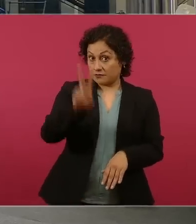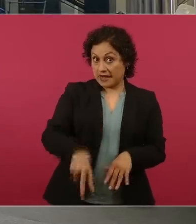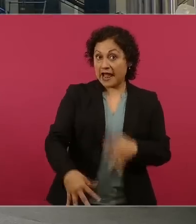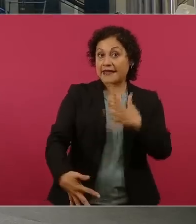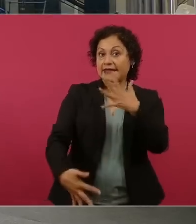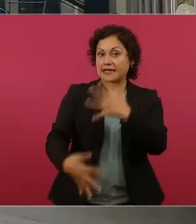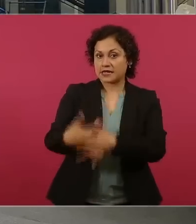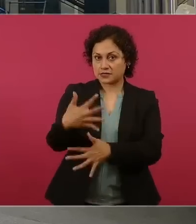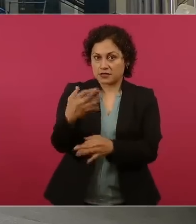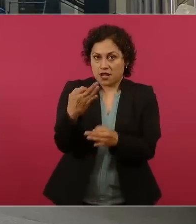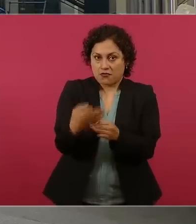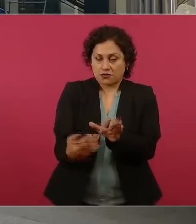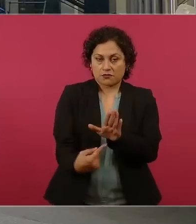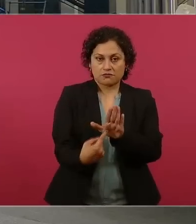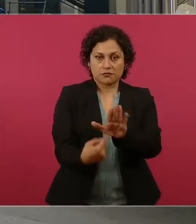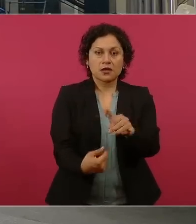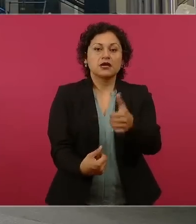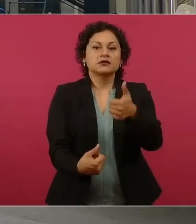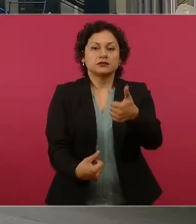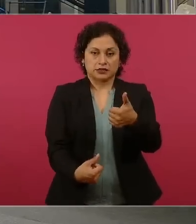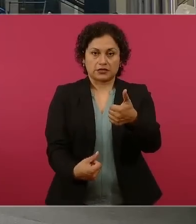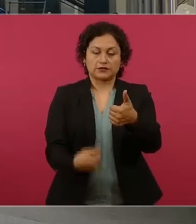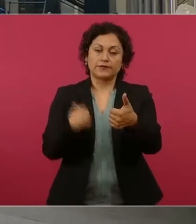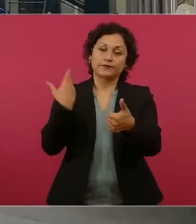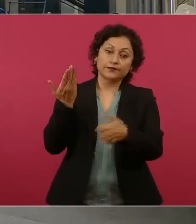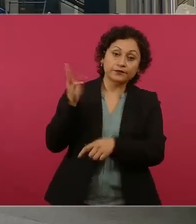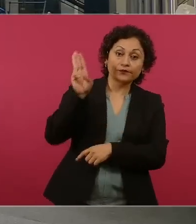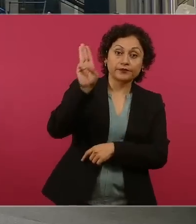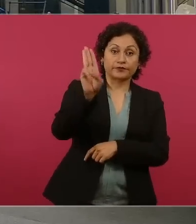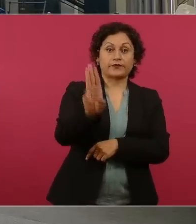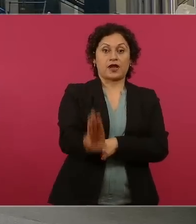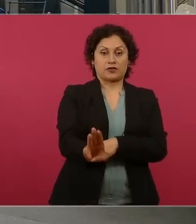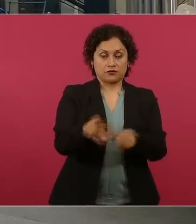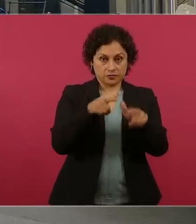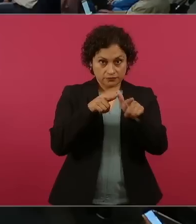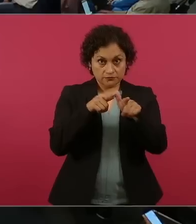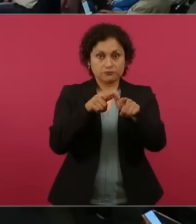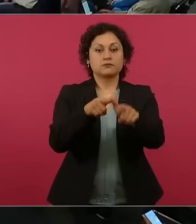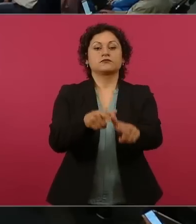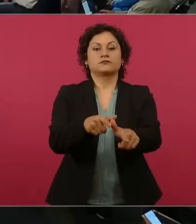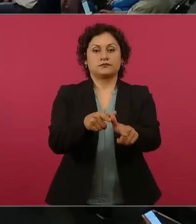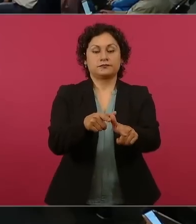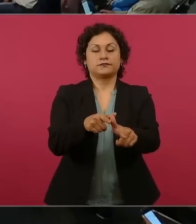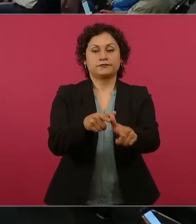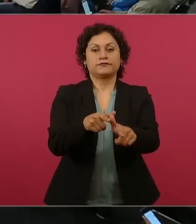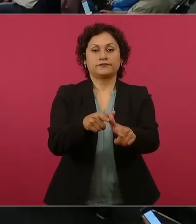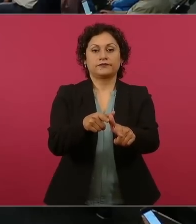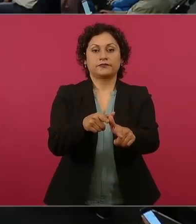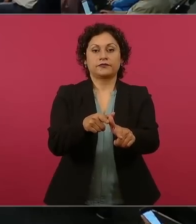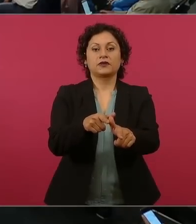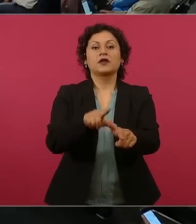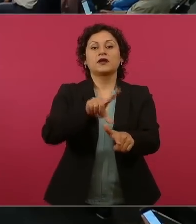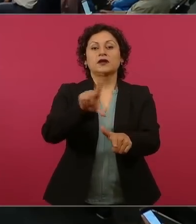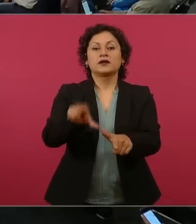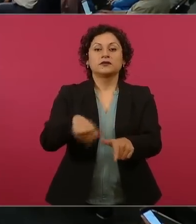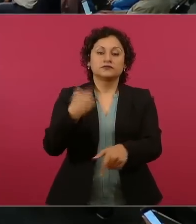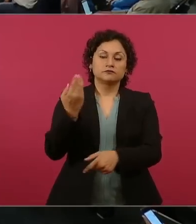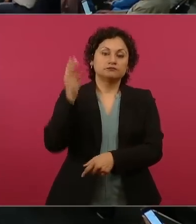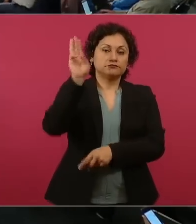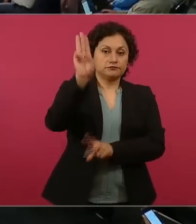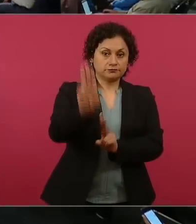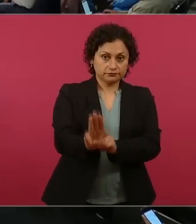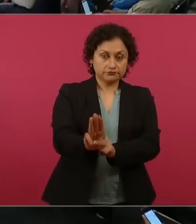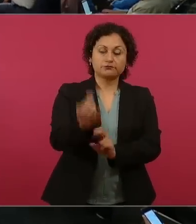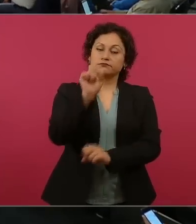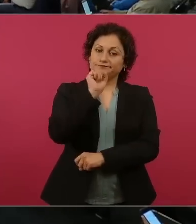sea que para el próximo miércoles continuamos y en 15 días también